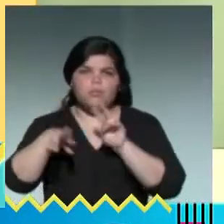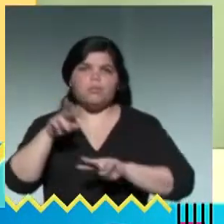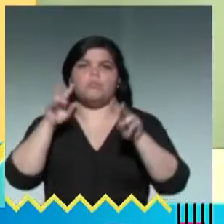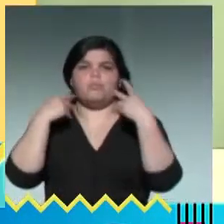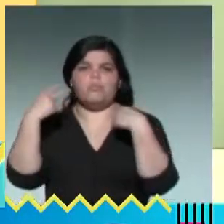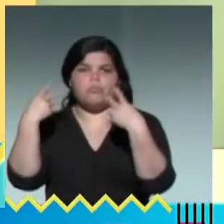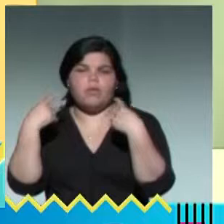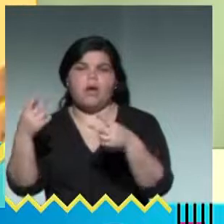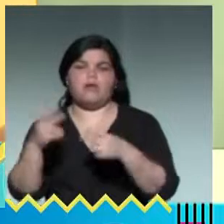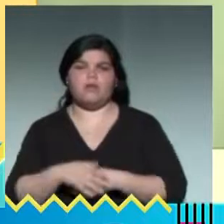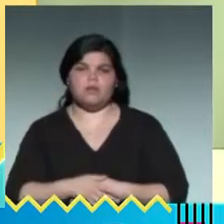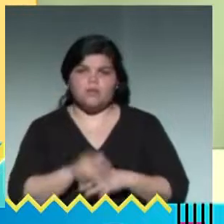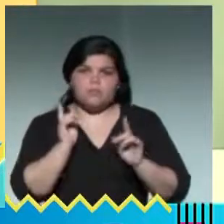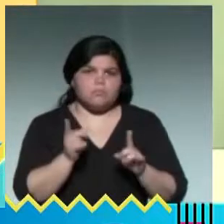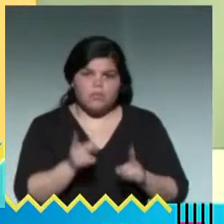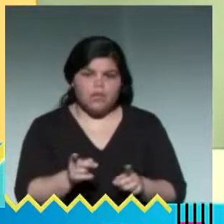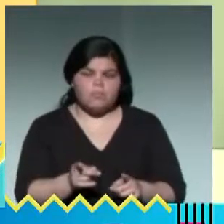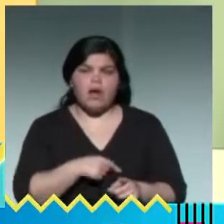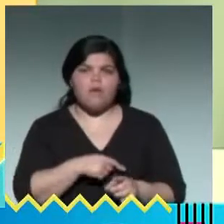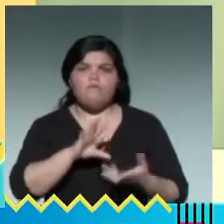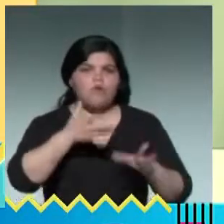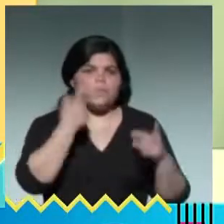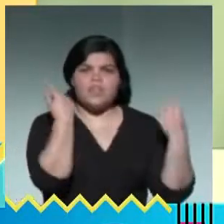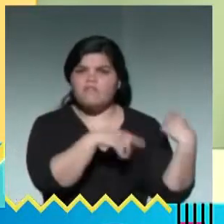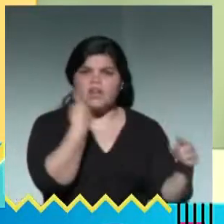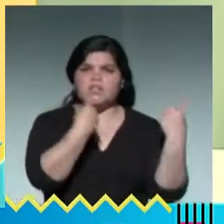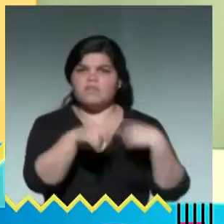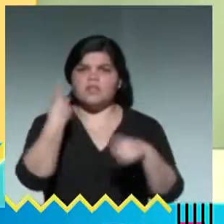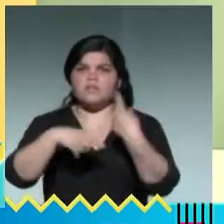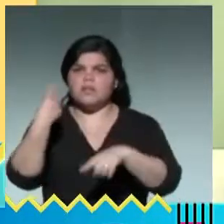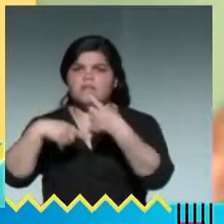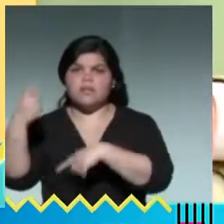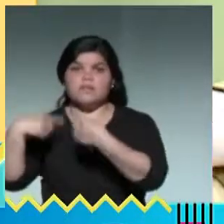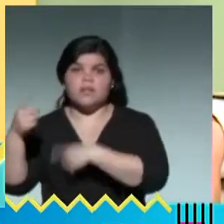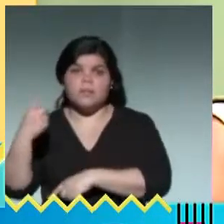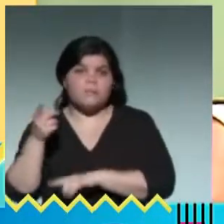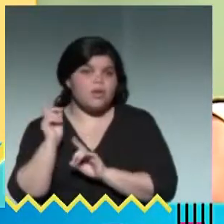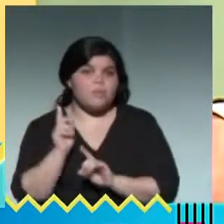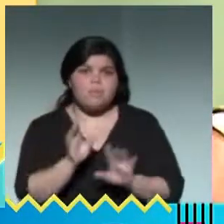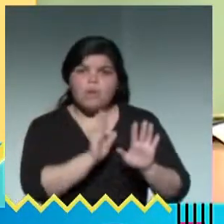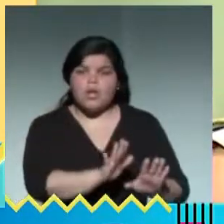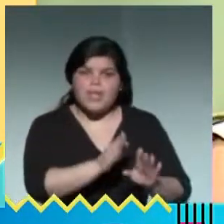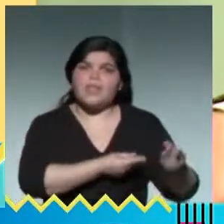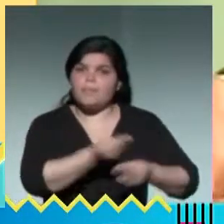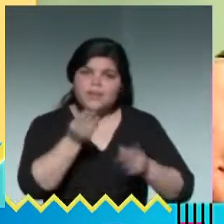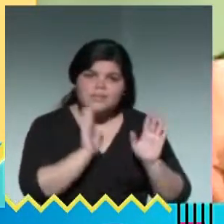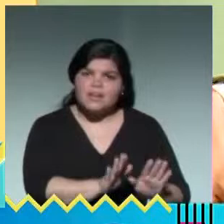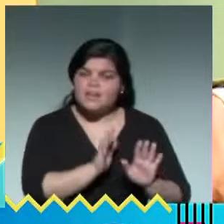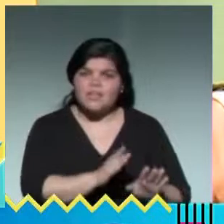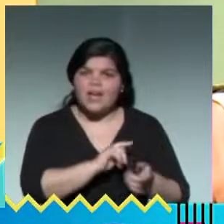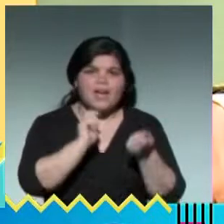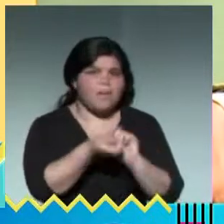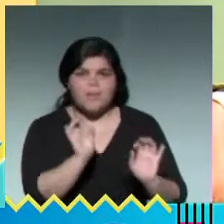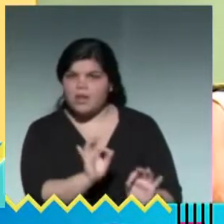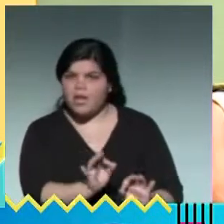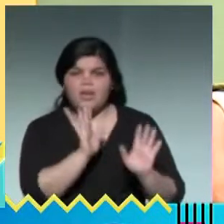siguen existiendo, el correo existe. Nosotros no creemos, es más, en la experiencia que indica hoy, desde hace 10 años que estas plataformas están funcionando,